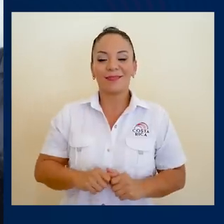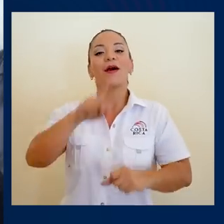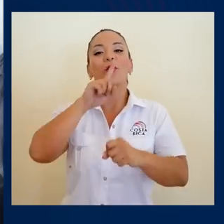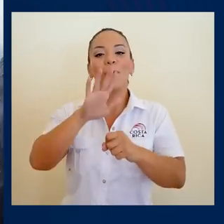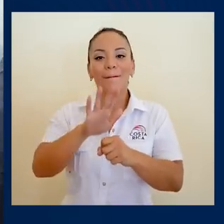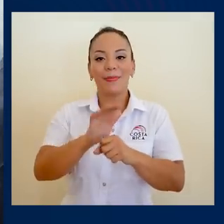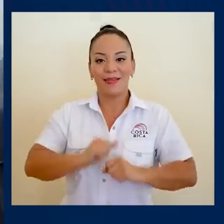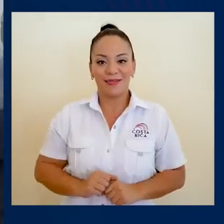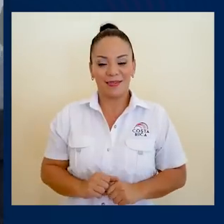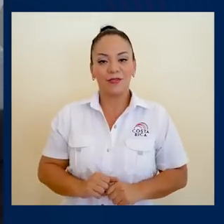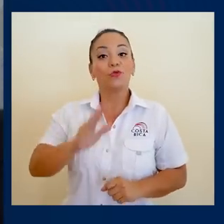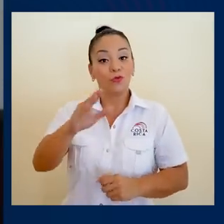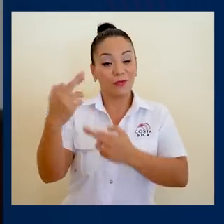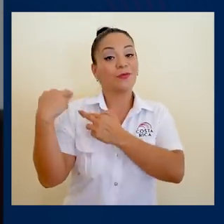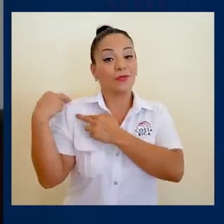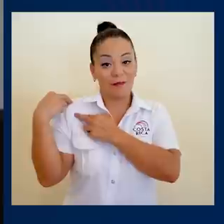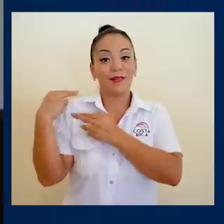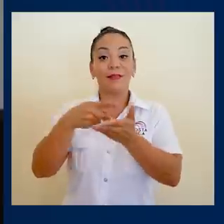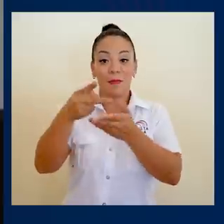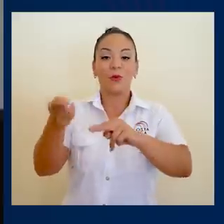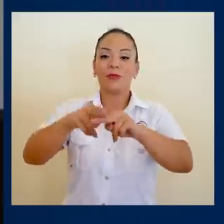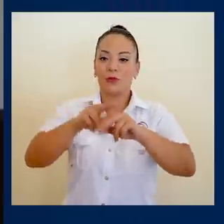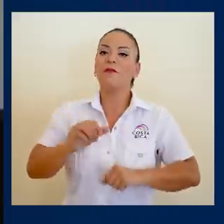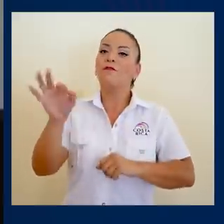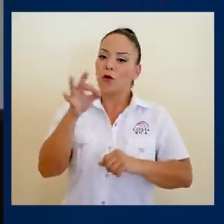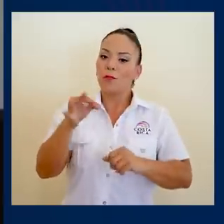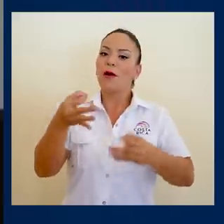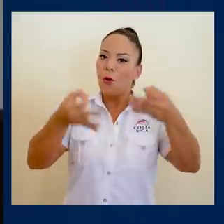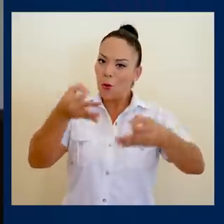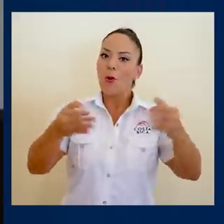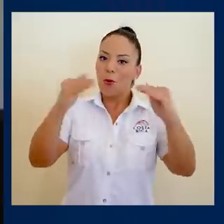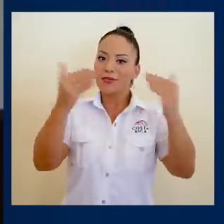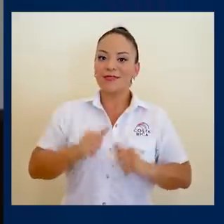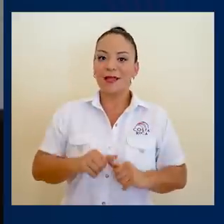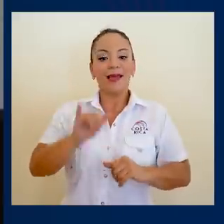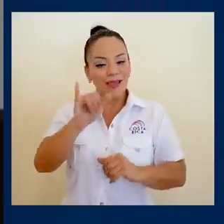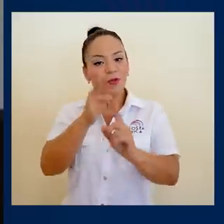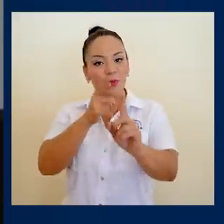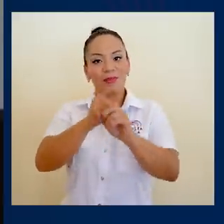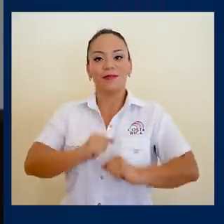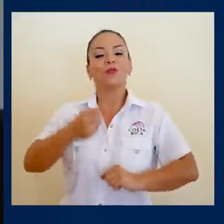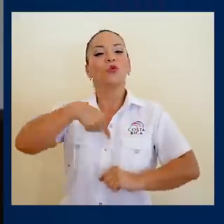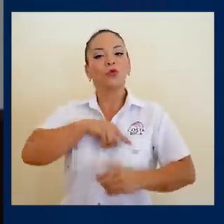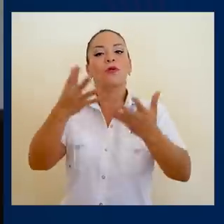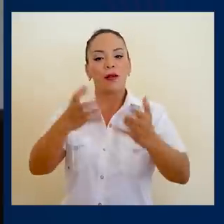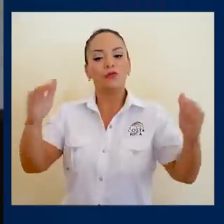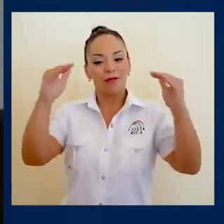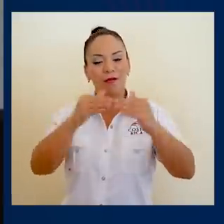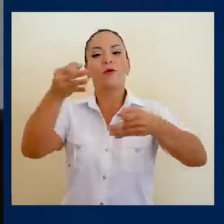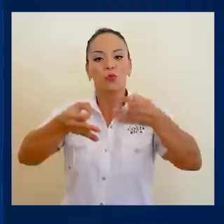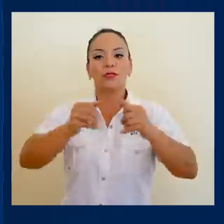cumplir con sus obligaciones tributarias de una manera justa. Es lo que queremos, justicia y